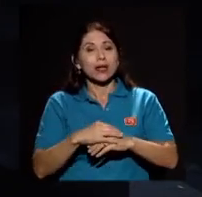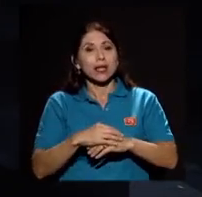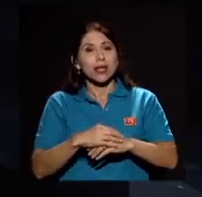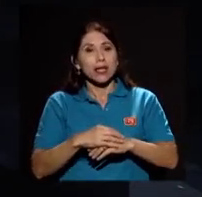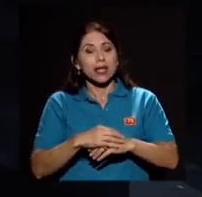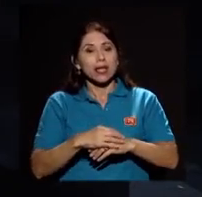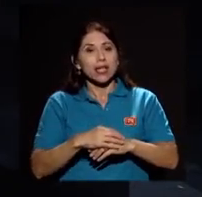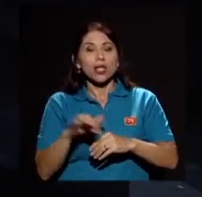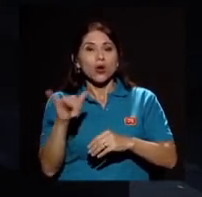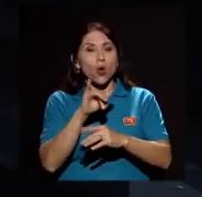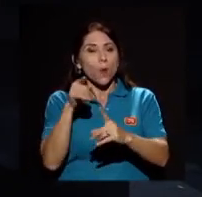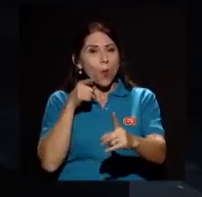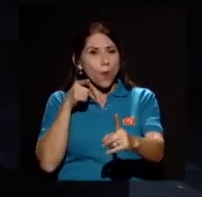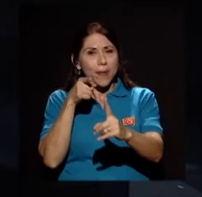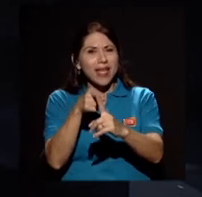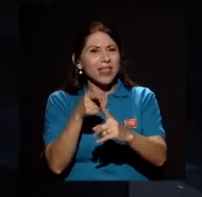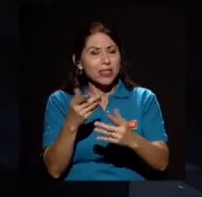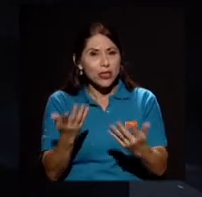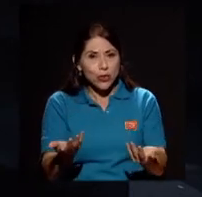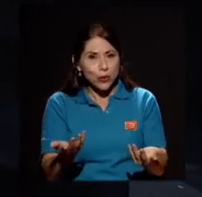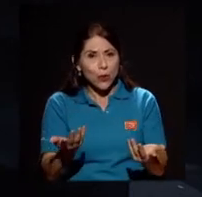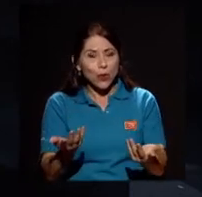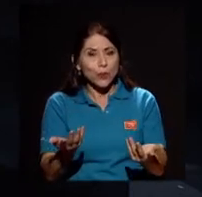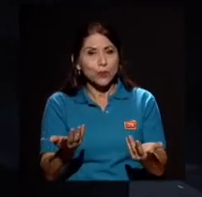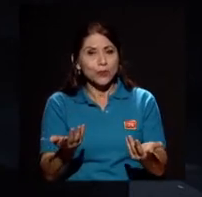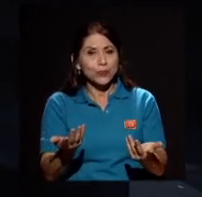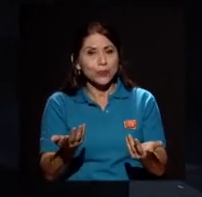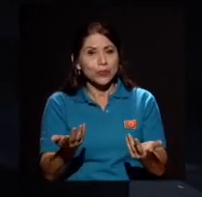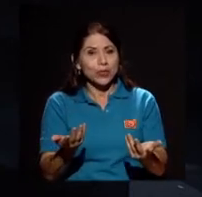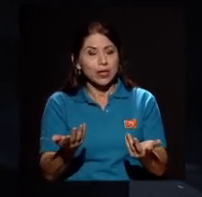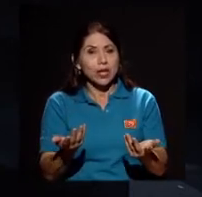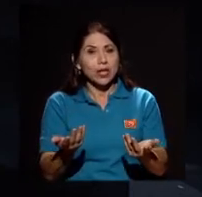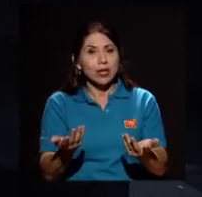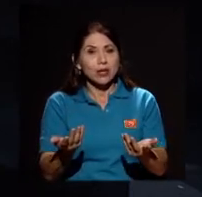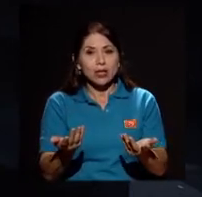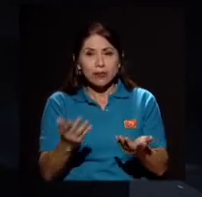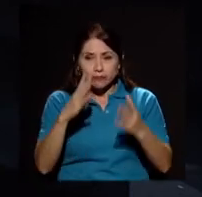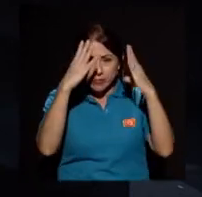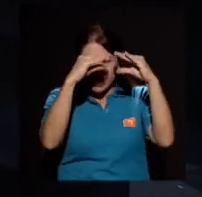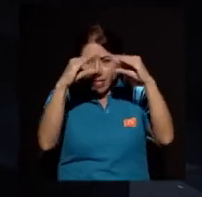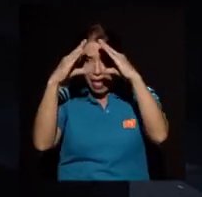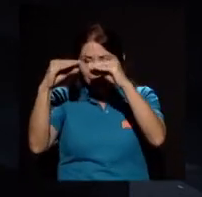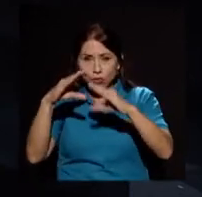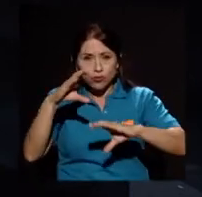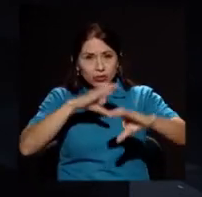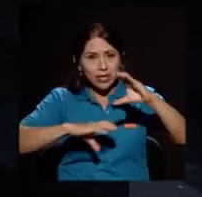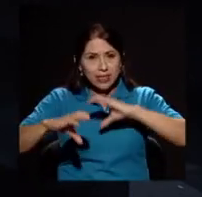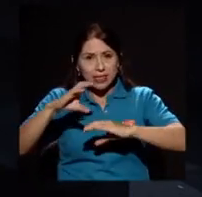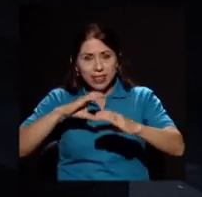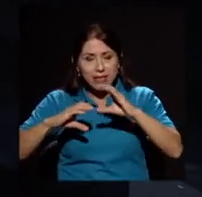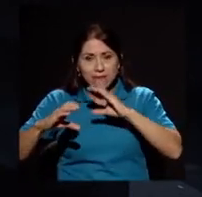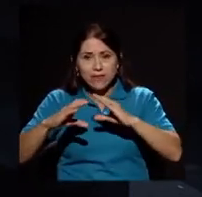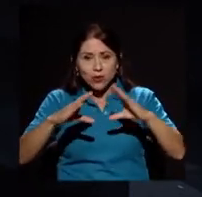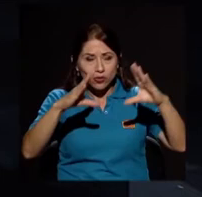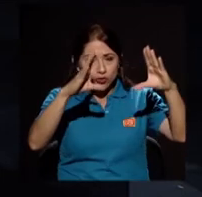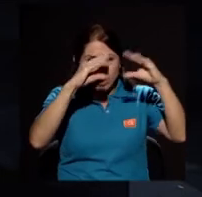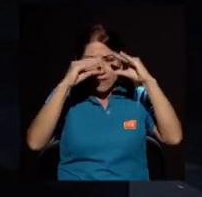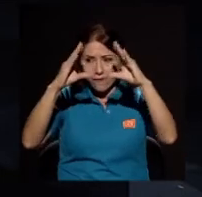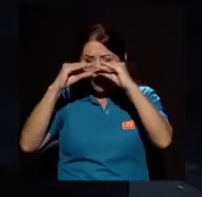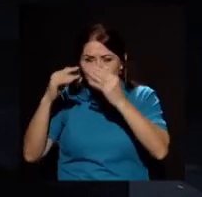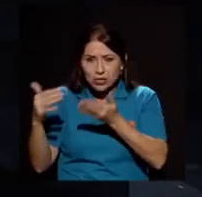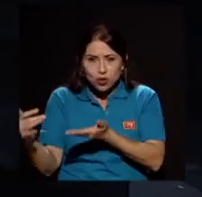que tiene como objeto d a conectar datos científicos informaciones